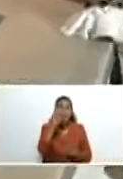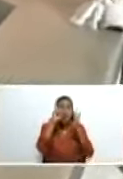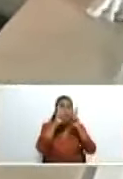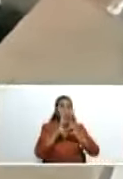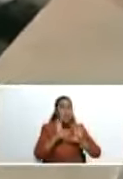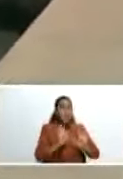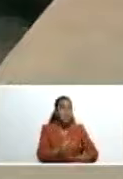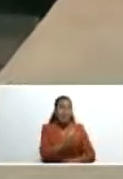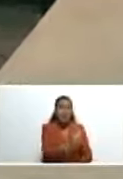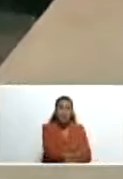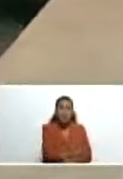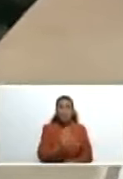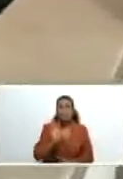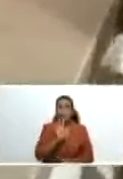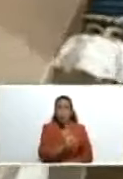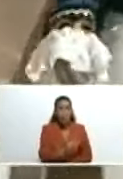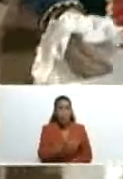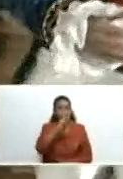pura, como de la época.